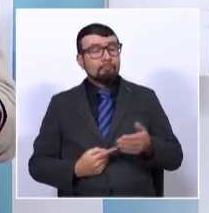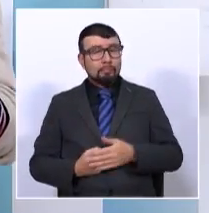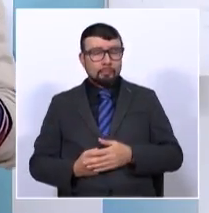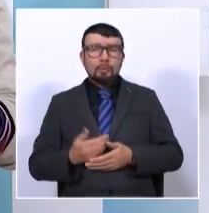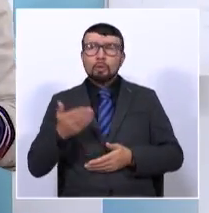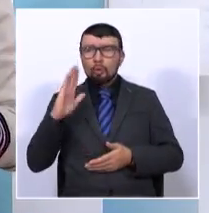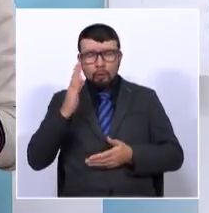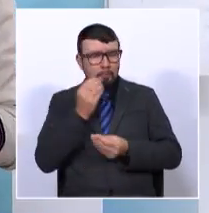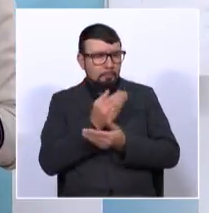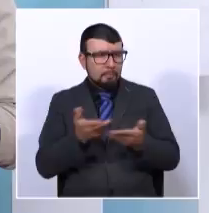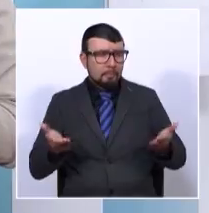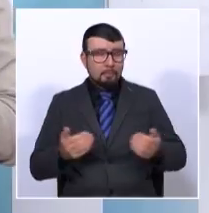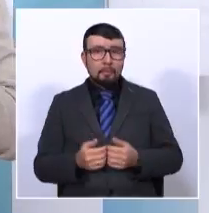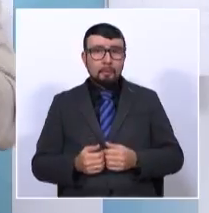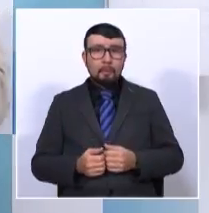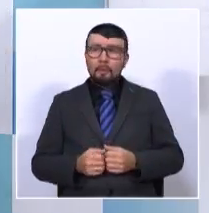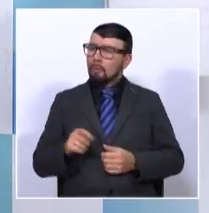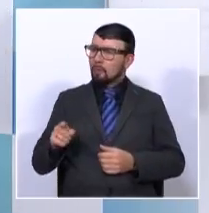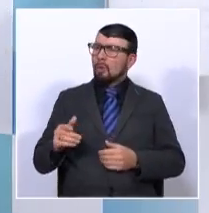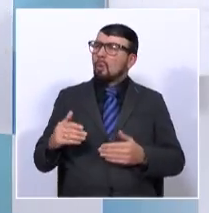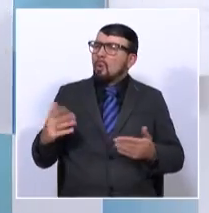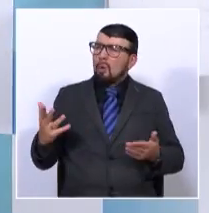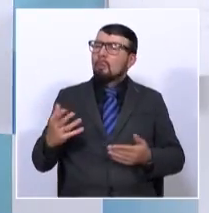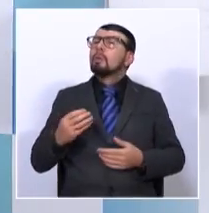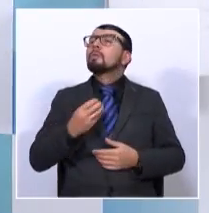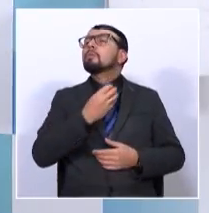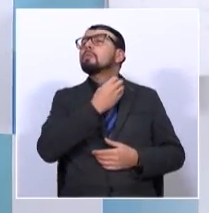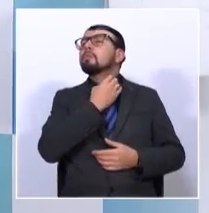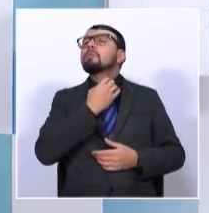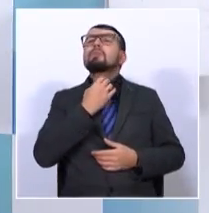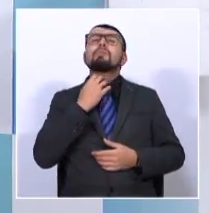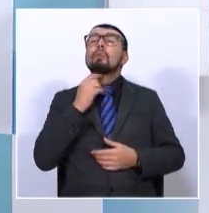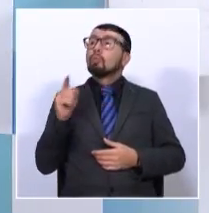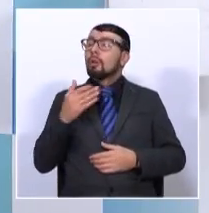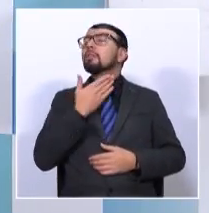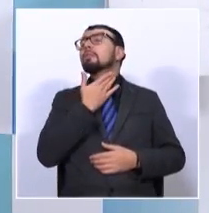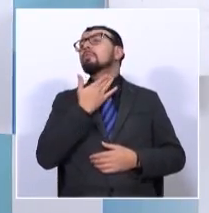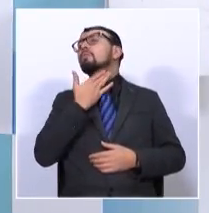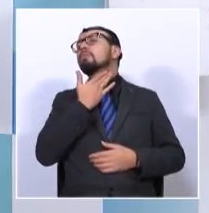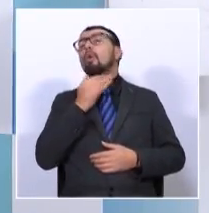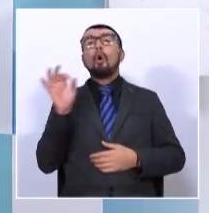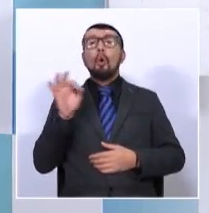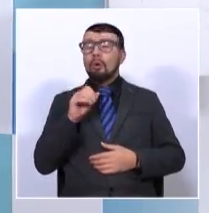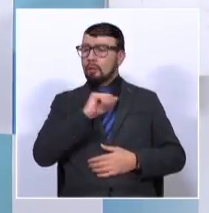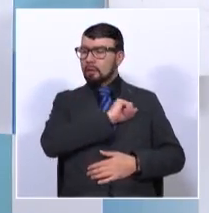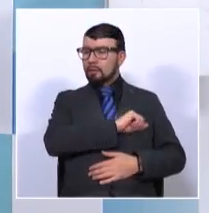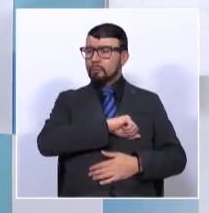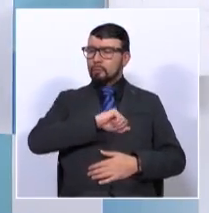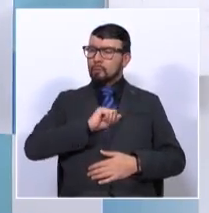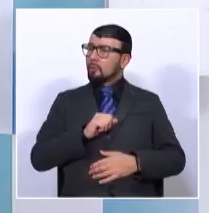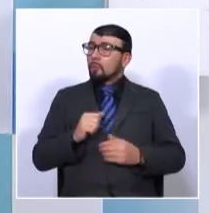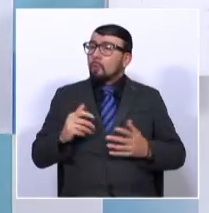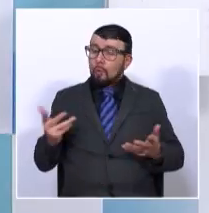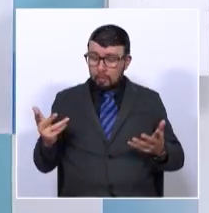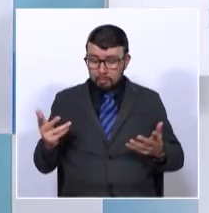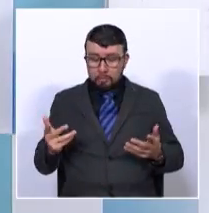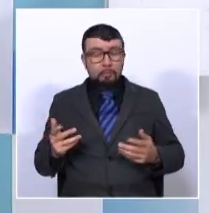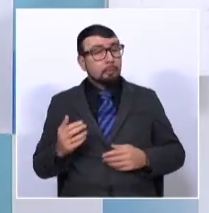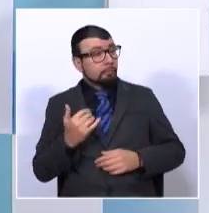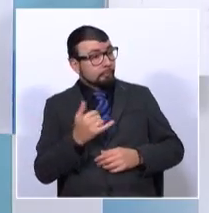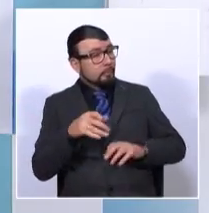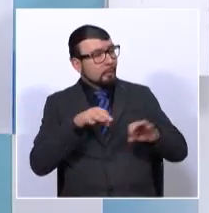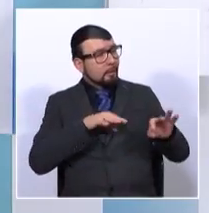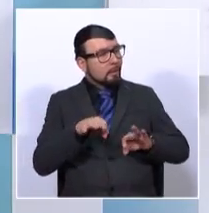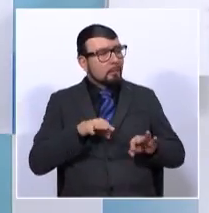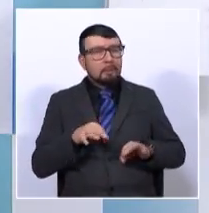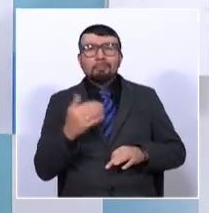lo bendiga. Uno quisiera saber, Julieta, cómo supo lo de las masas, si se la sintió o le hicieron ecografía. Hablemos de un poco breve de esas